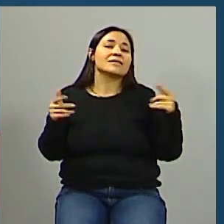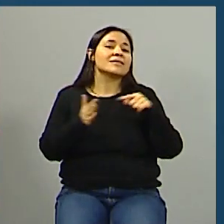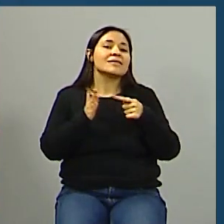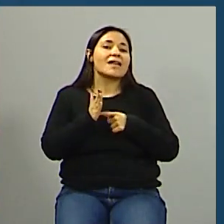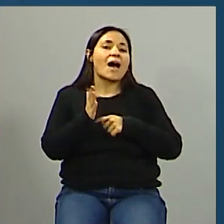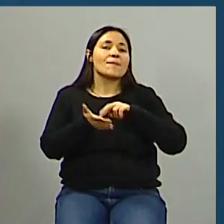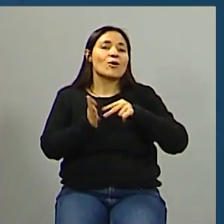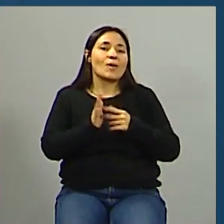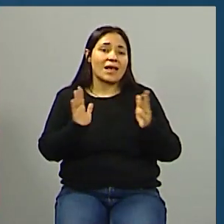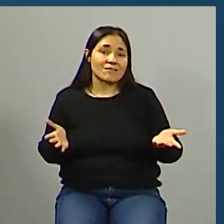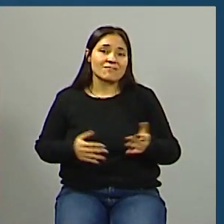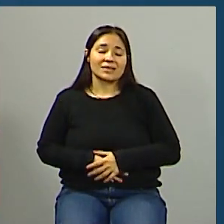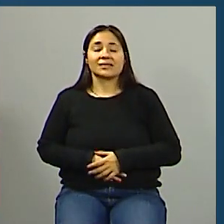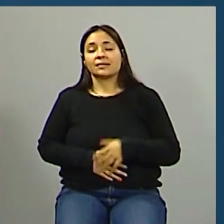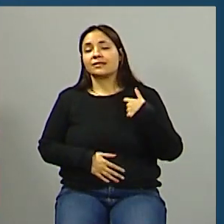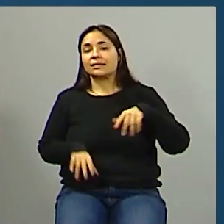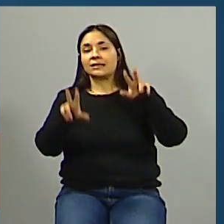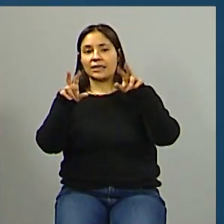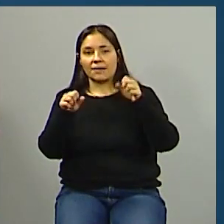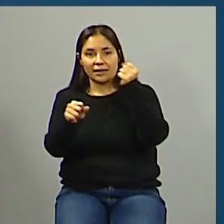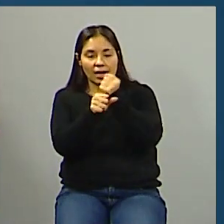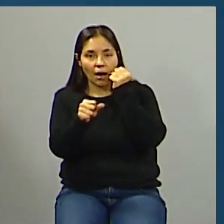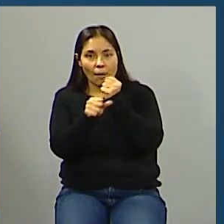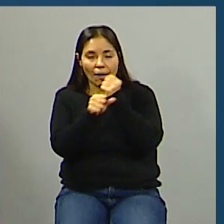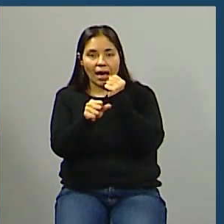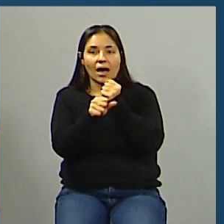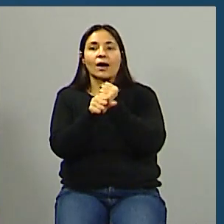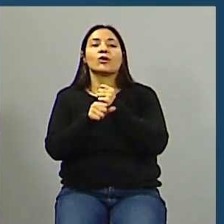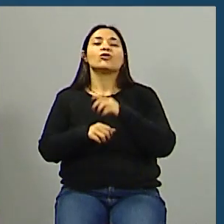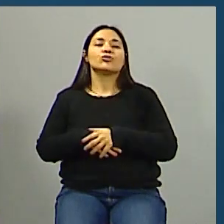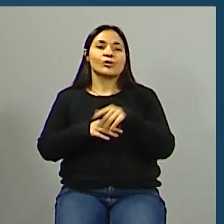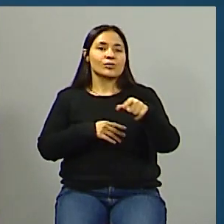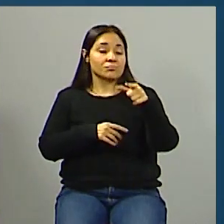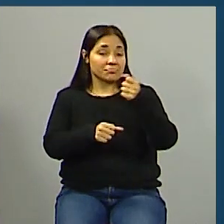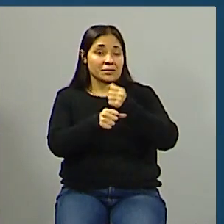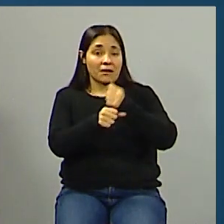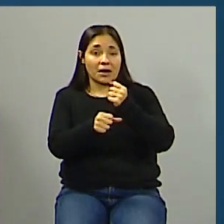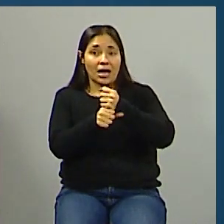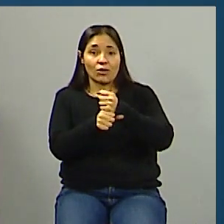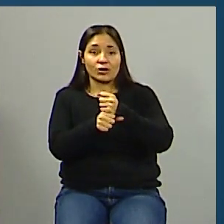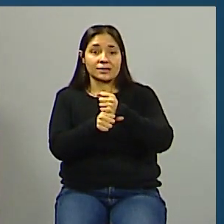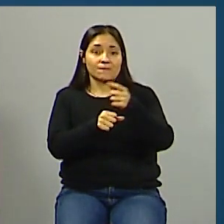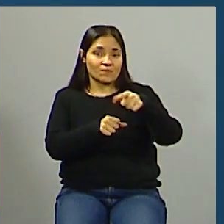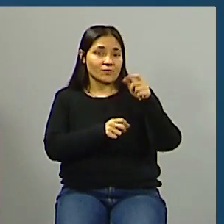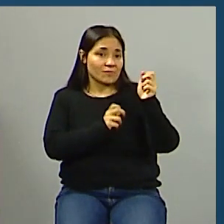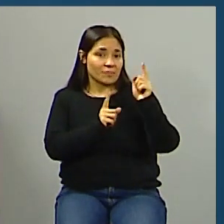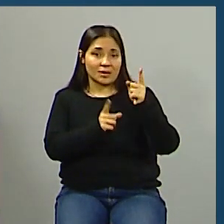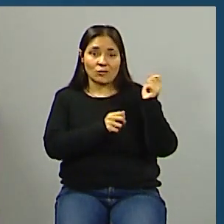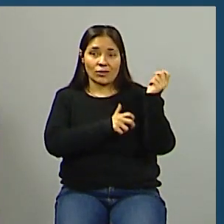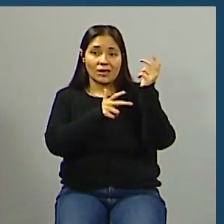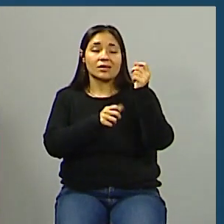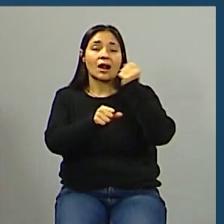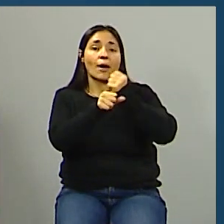Mauro, volviendo un poco al tema de laboral y a la fuerza laboral que tienen ustedes, que son esos trabajadores que usted bien remarcaba, hay